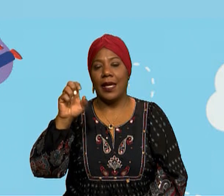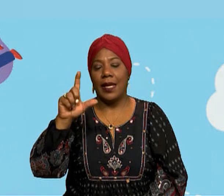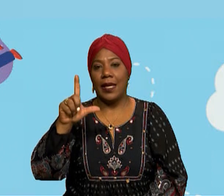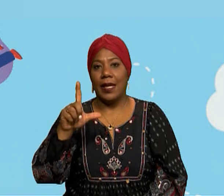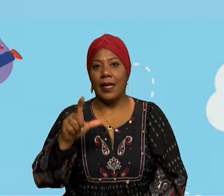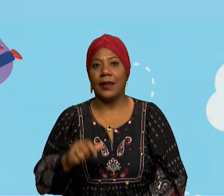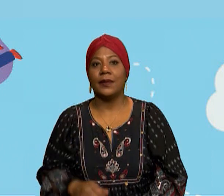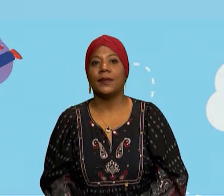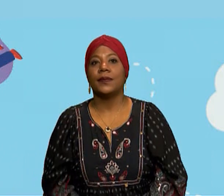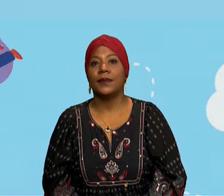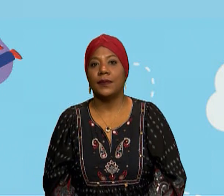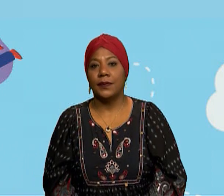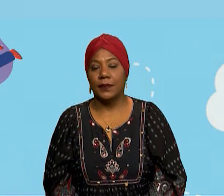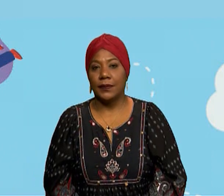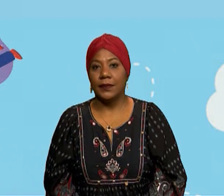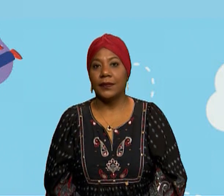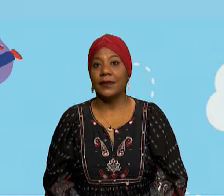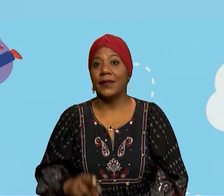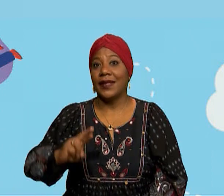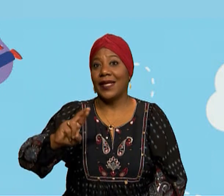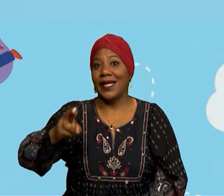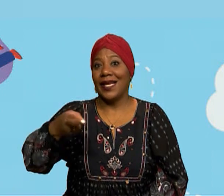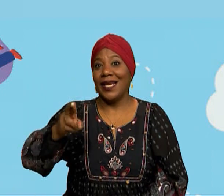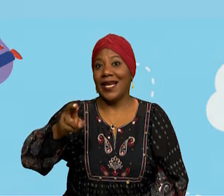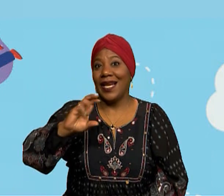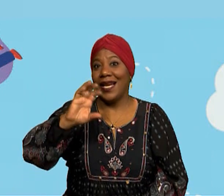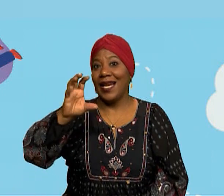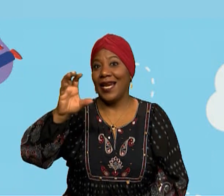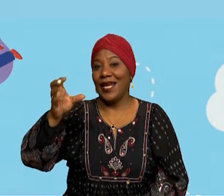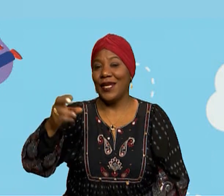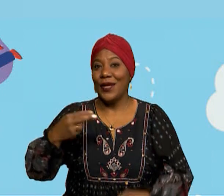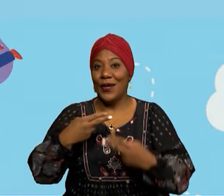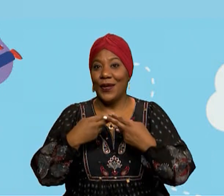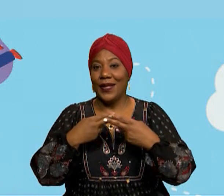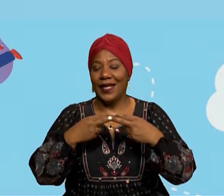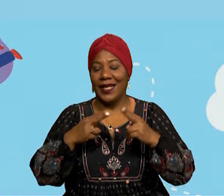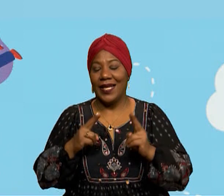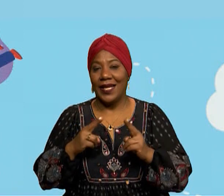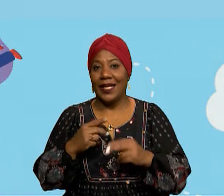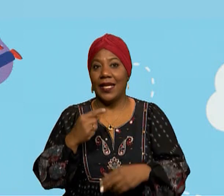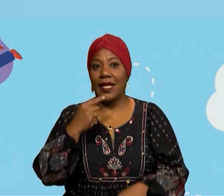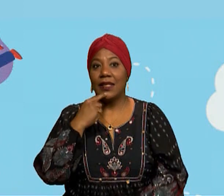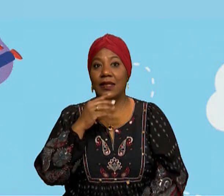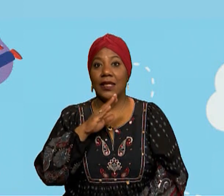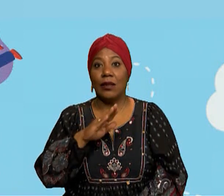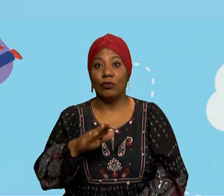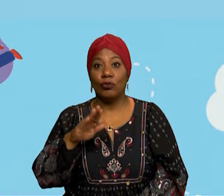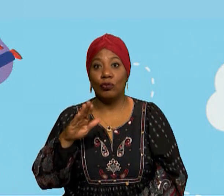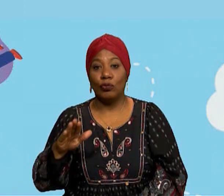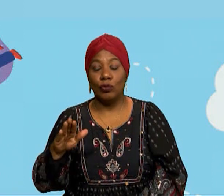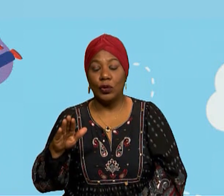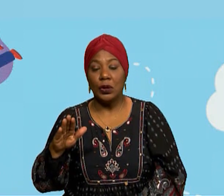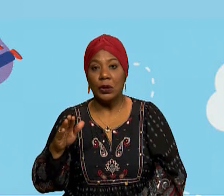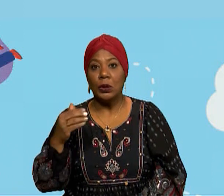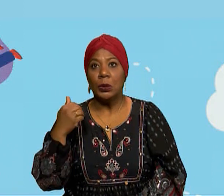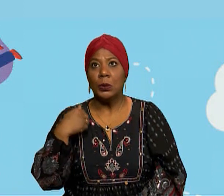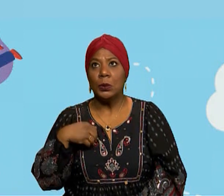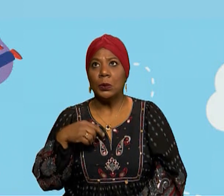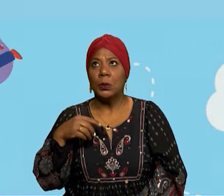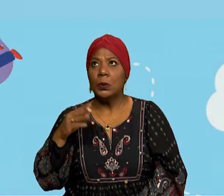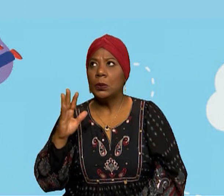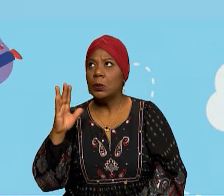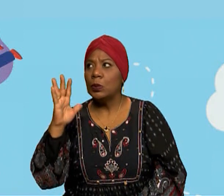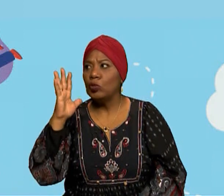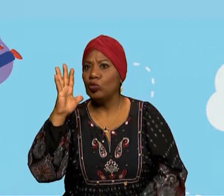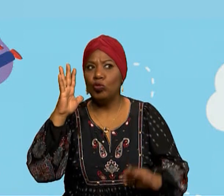Bilingual School, región educativa de Herrera. Había una vez un niño que caminaba por el bosque